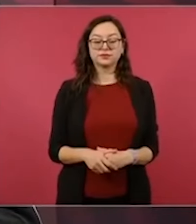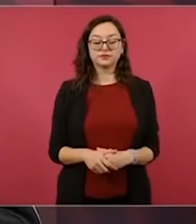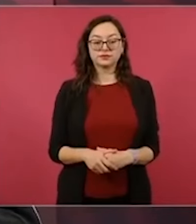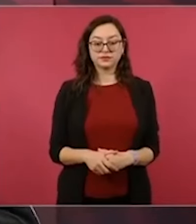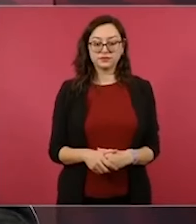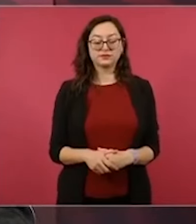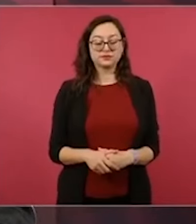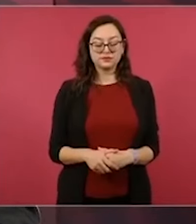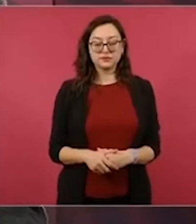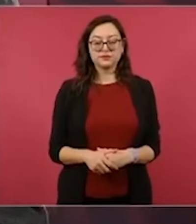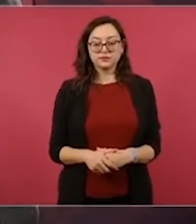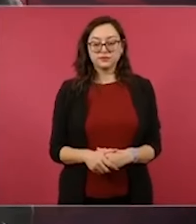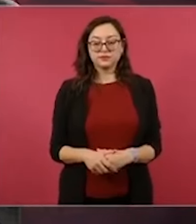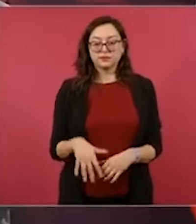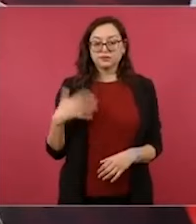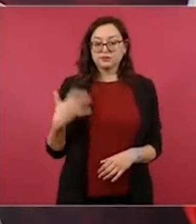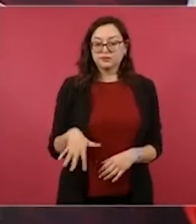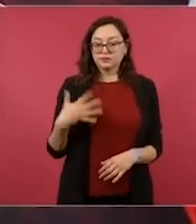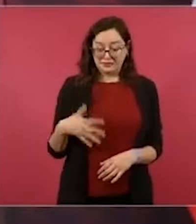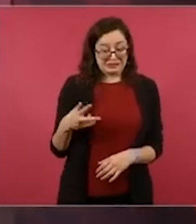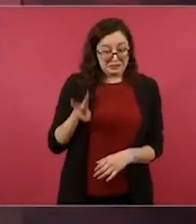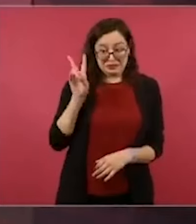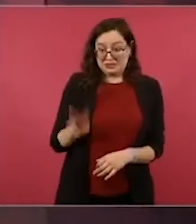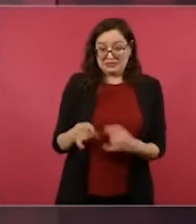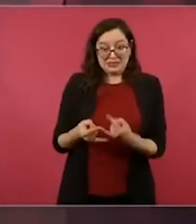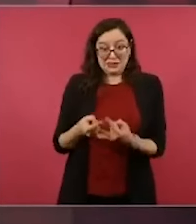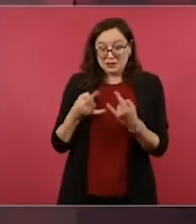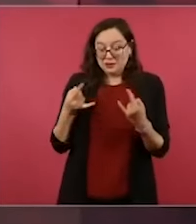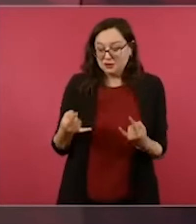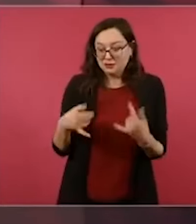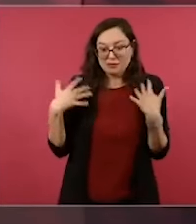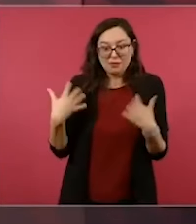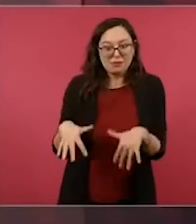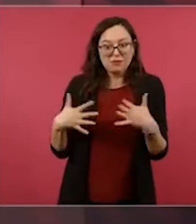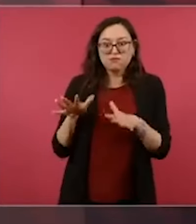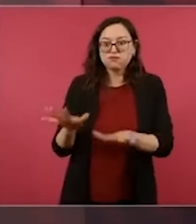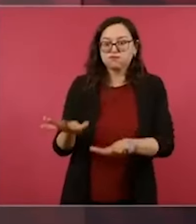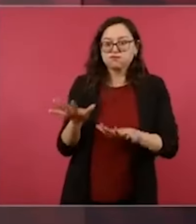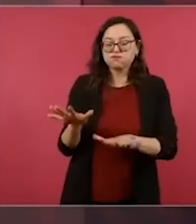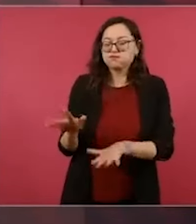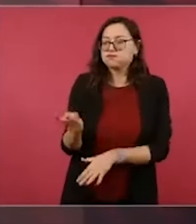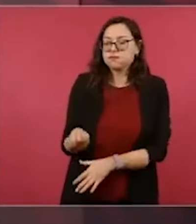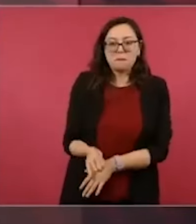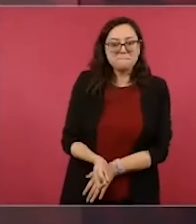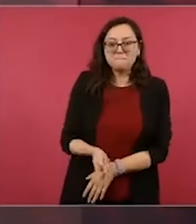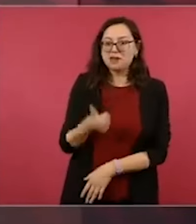Es realmente un hecho histórico. Estamos viviendo un momento